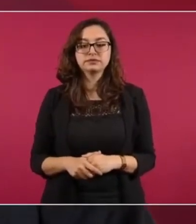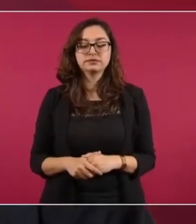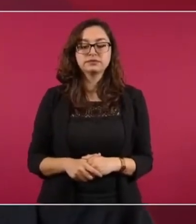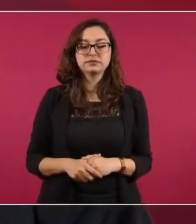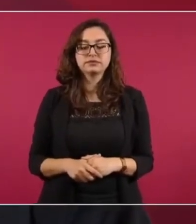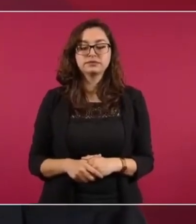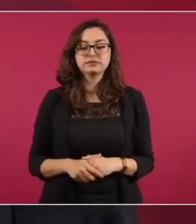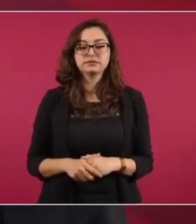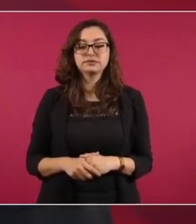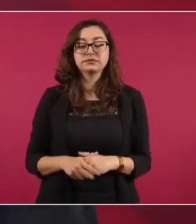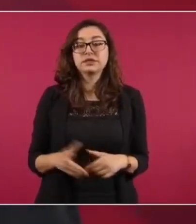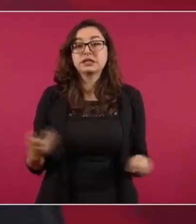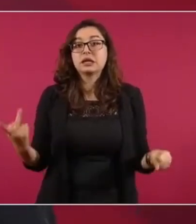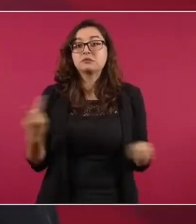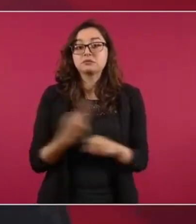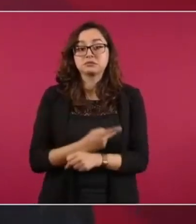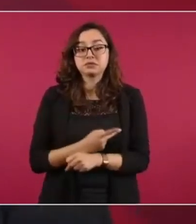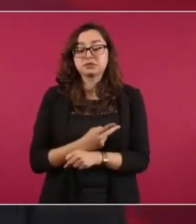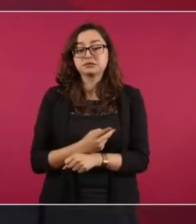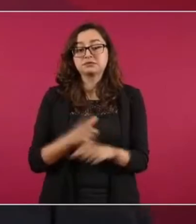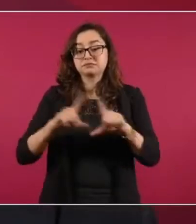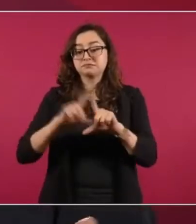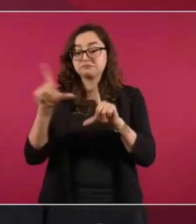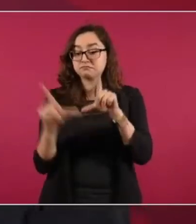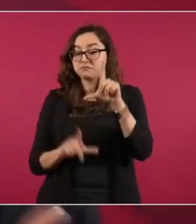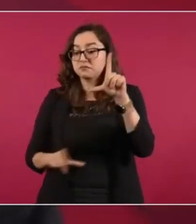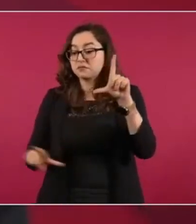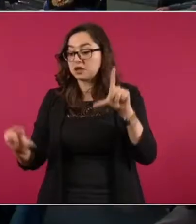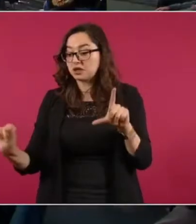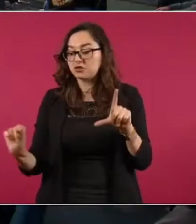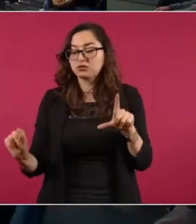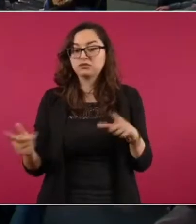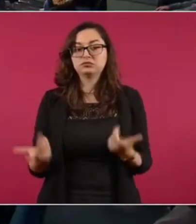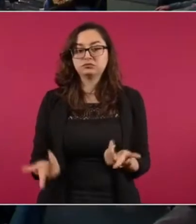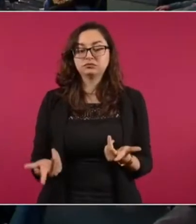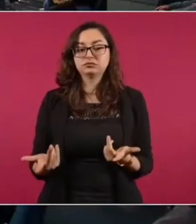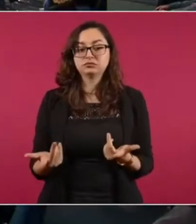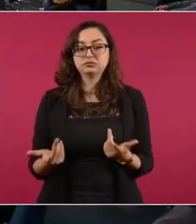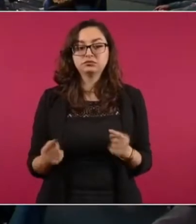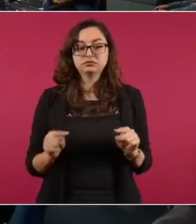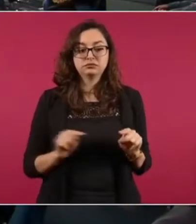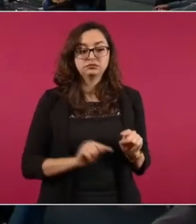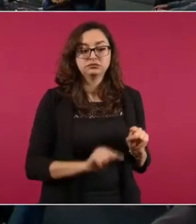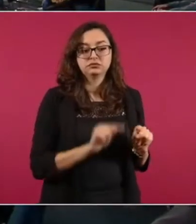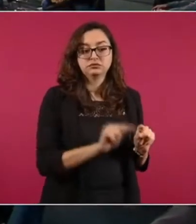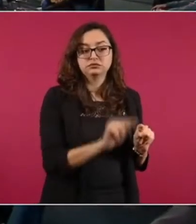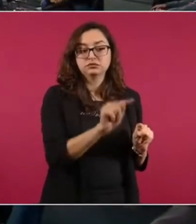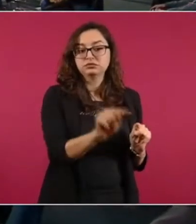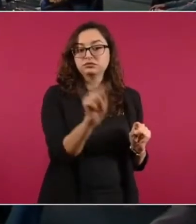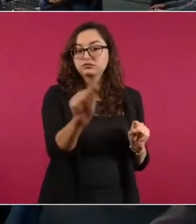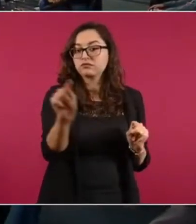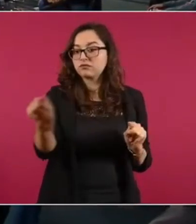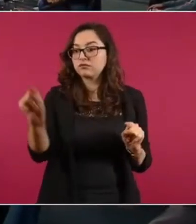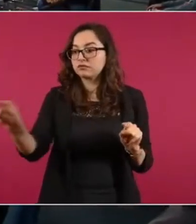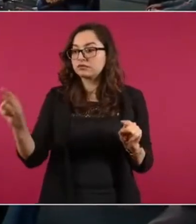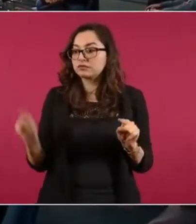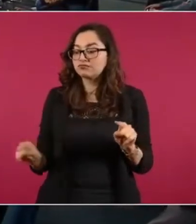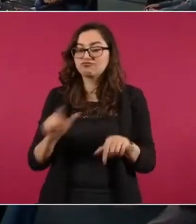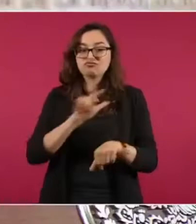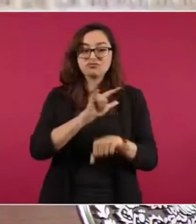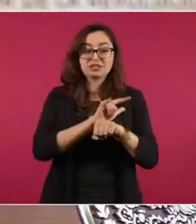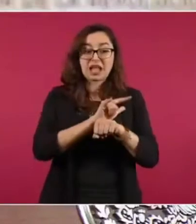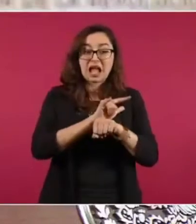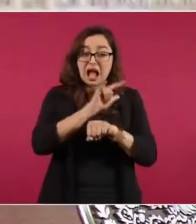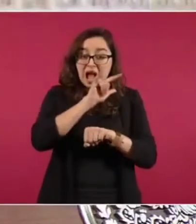en los que no se puede llegar por avión porque